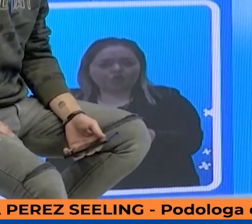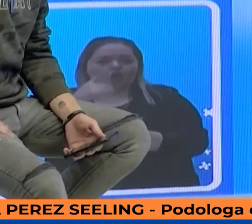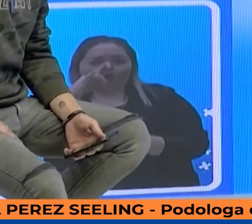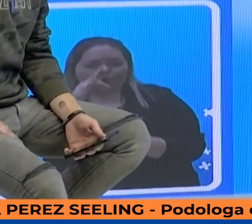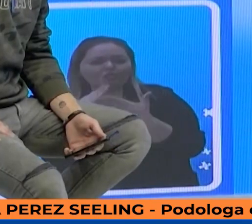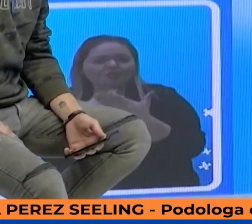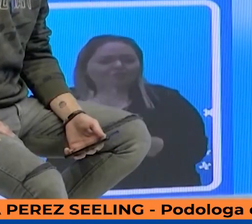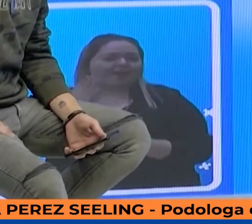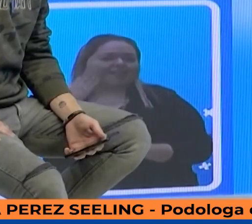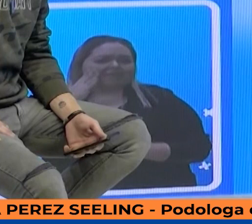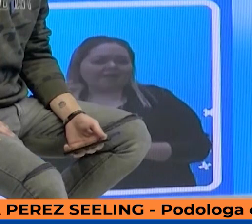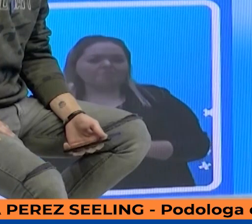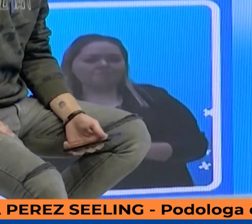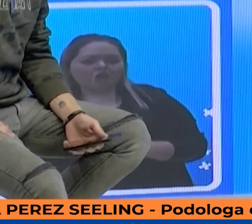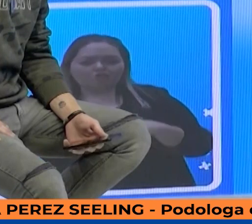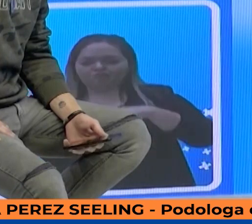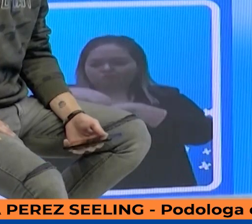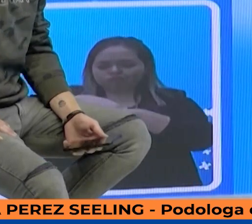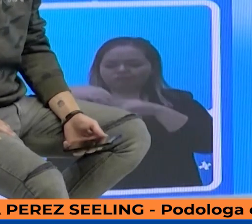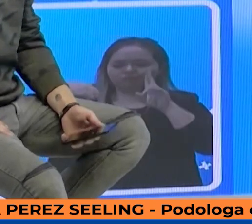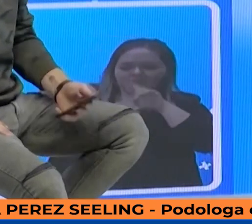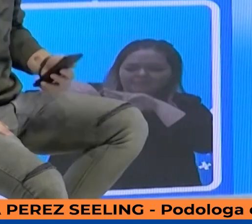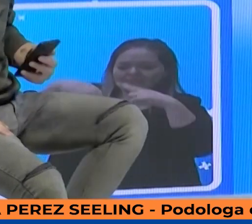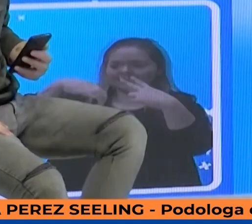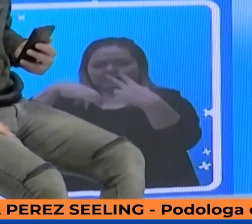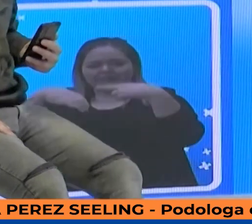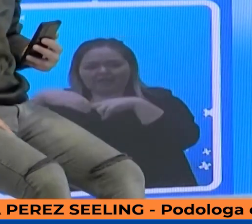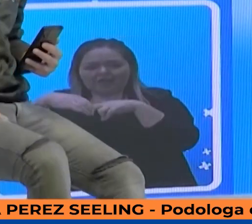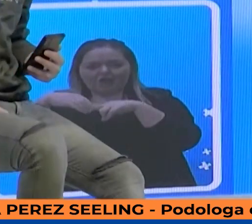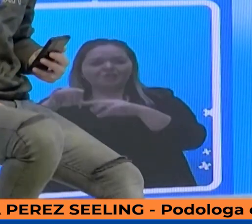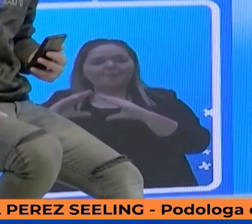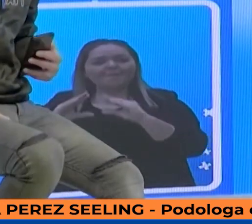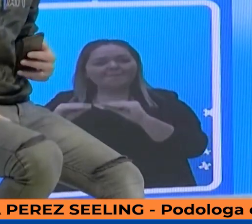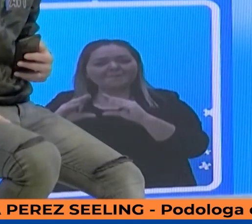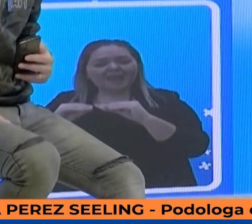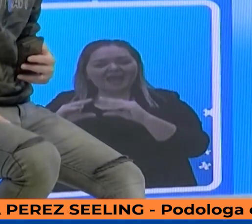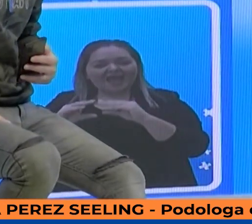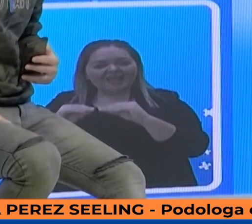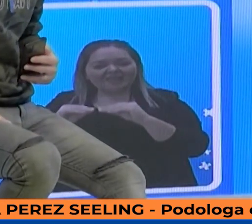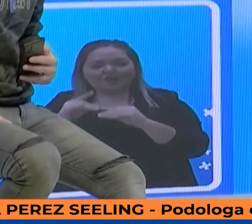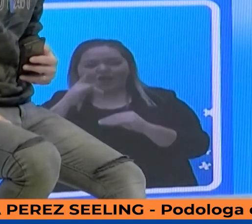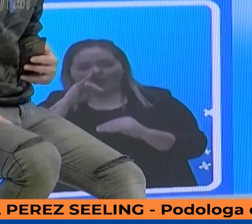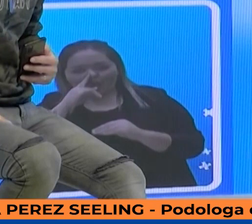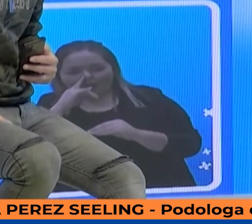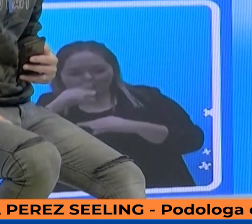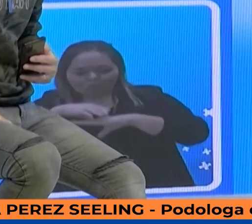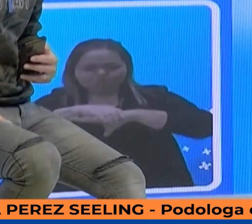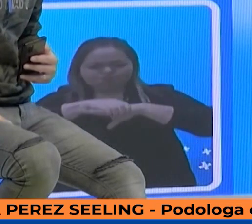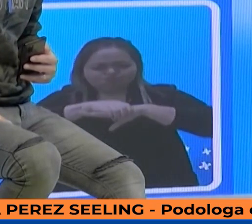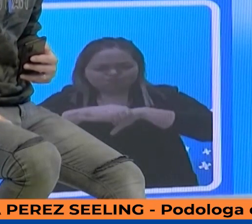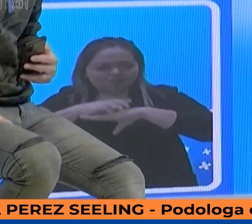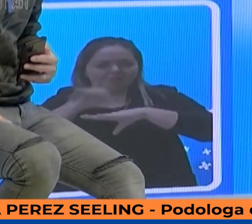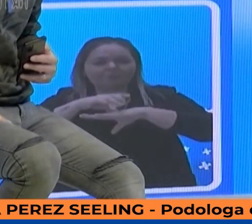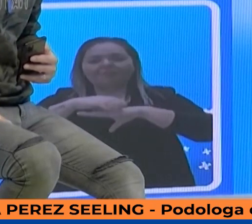consultorio. Es un multiespacio, se llama La Casita de Tucumán y está en calle Tucumán. Bien. Y abre las puertas